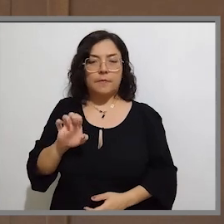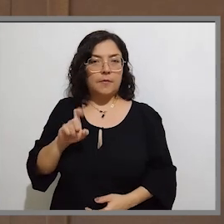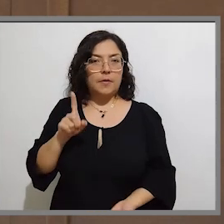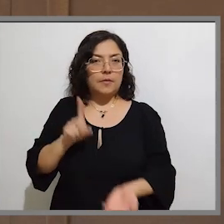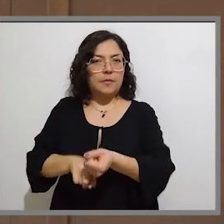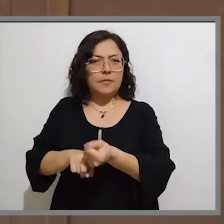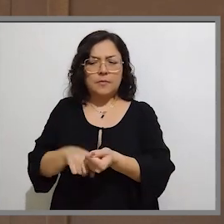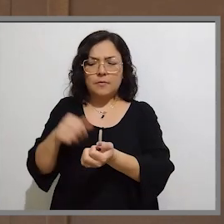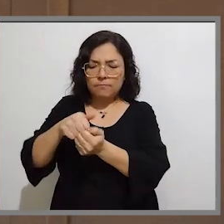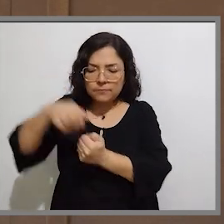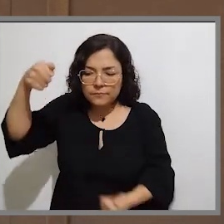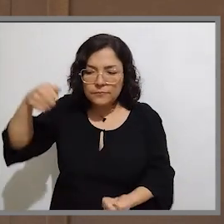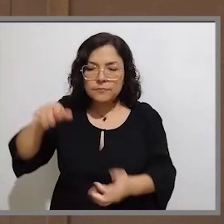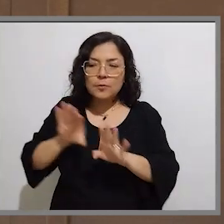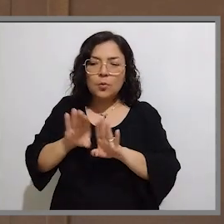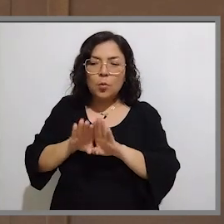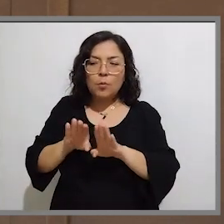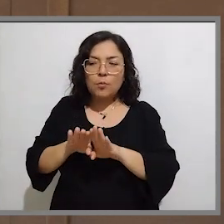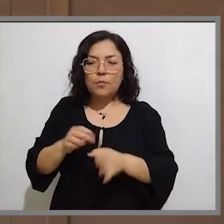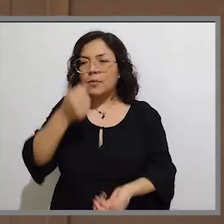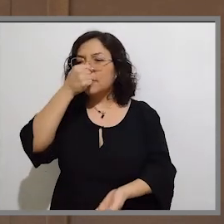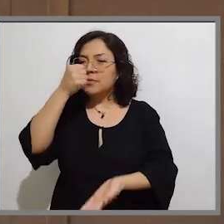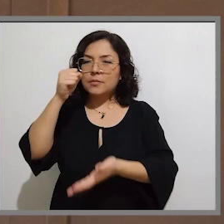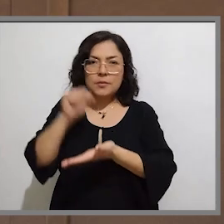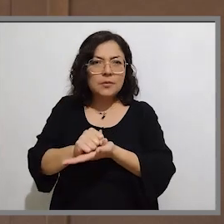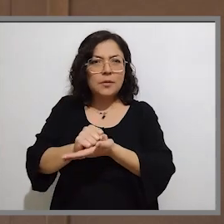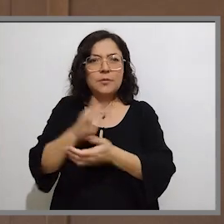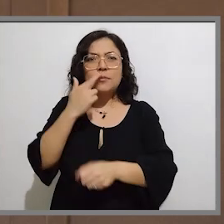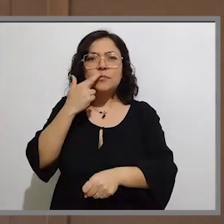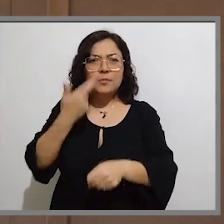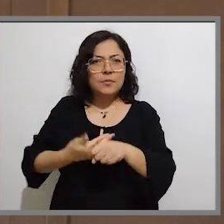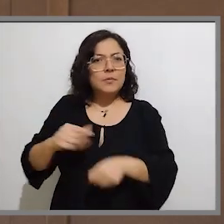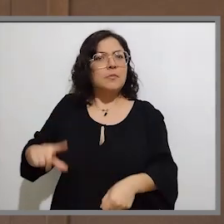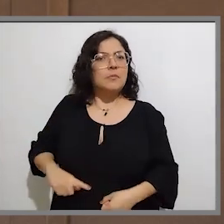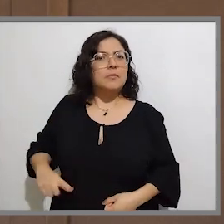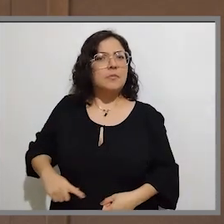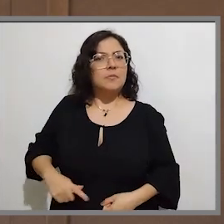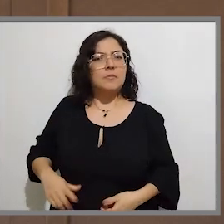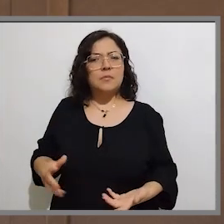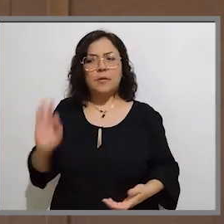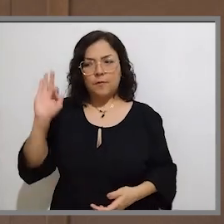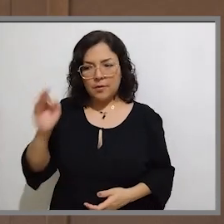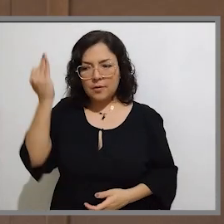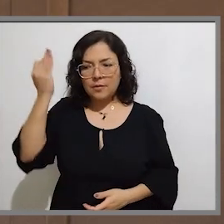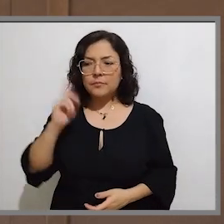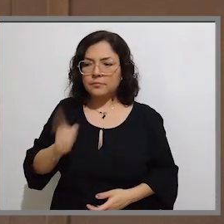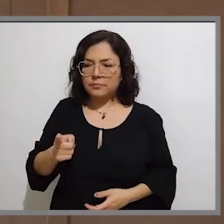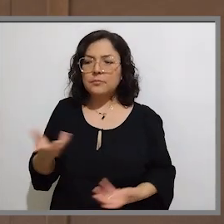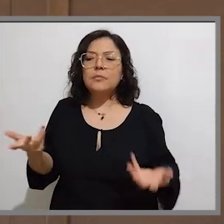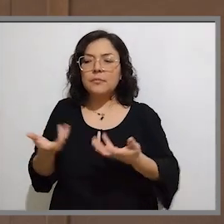que por aquellos tiempos presidía el propio secretario de Gobernación del gobierno federal, da cuenta de cómo